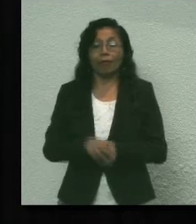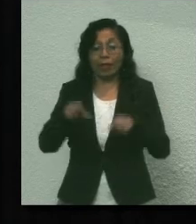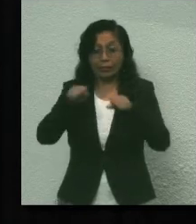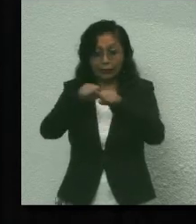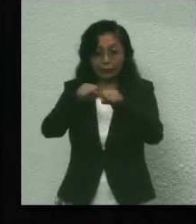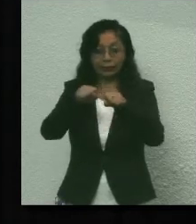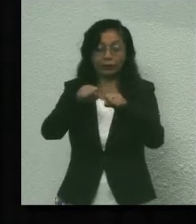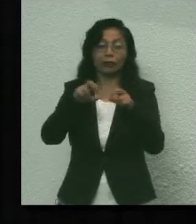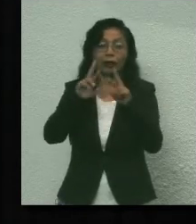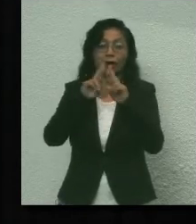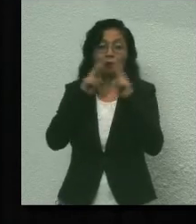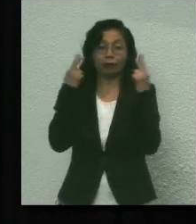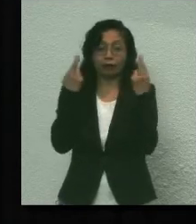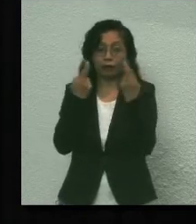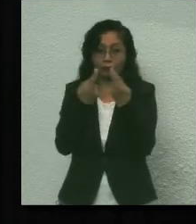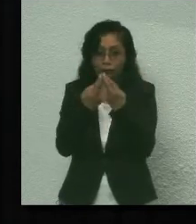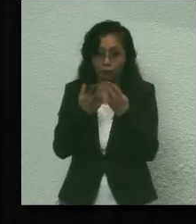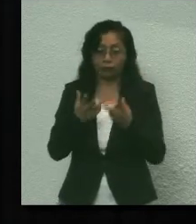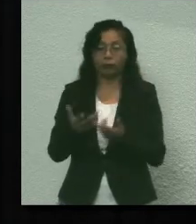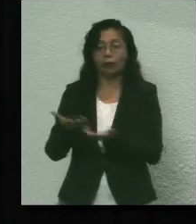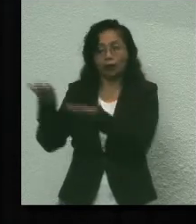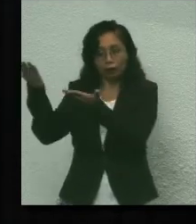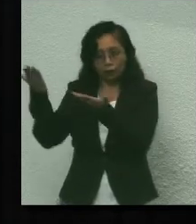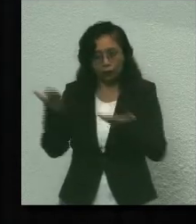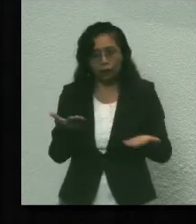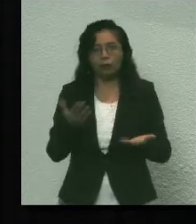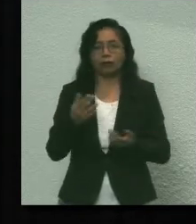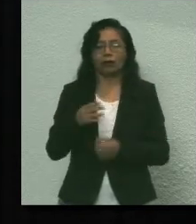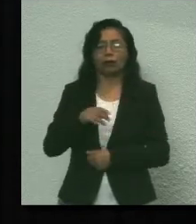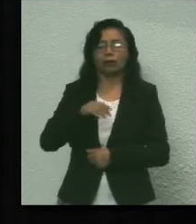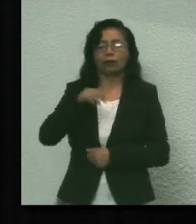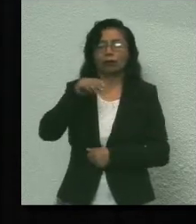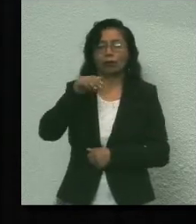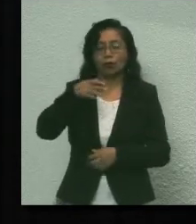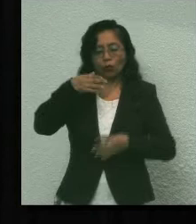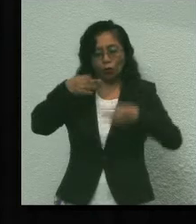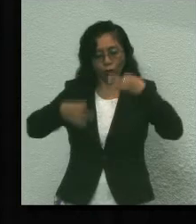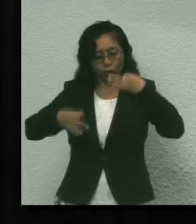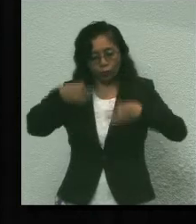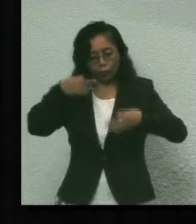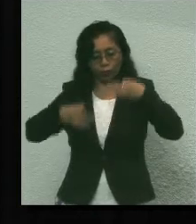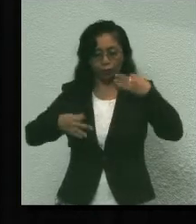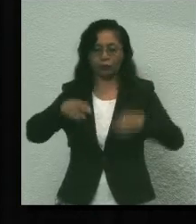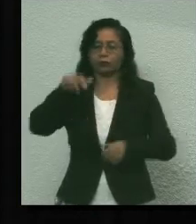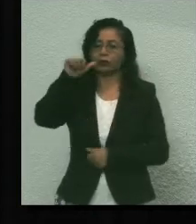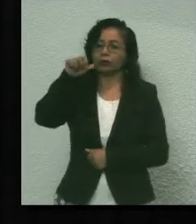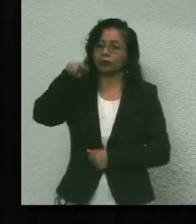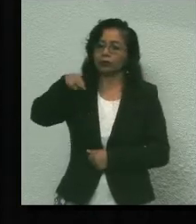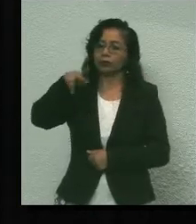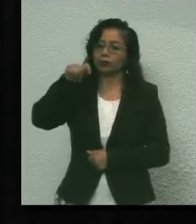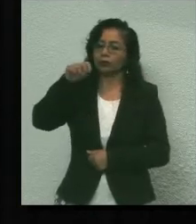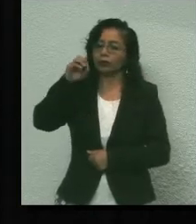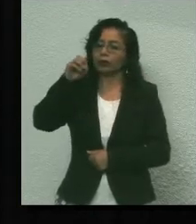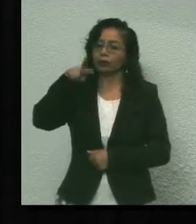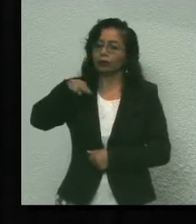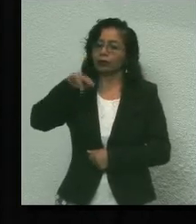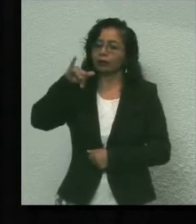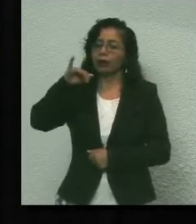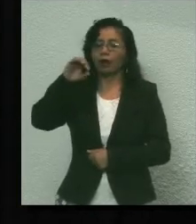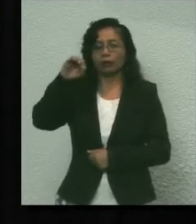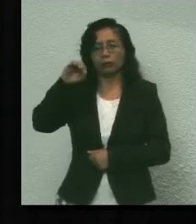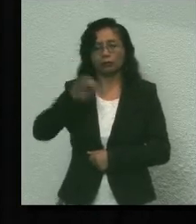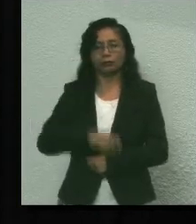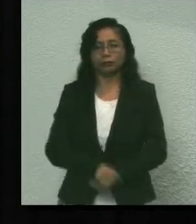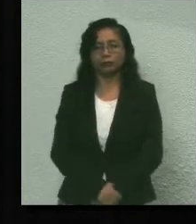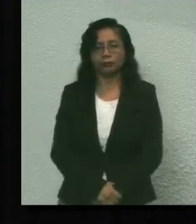solemne al magistrado josé león ruiz presidente del tribunal superior de justicia del estado